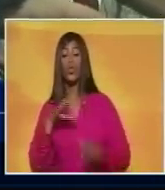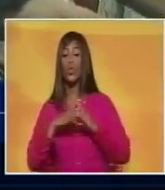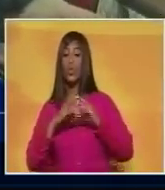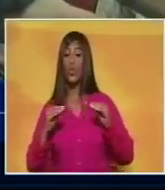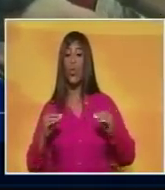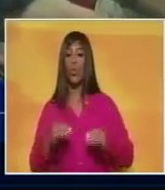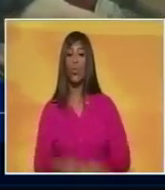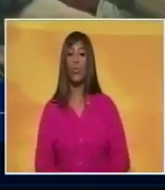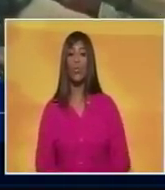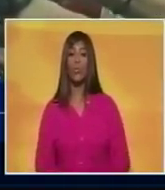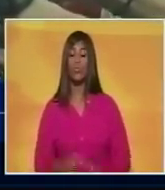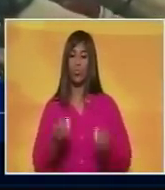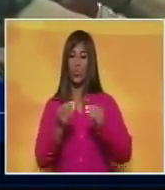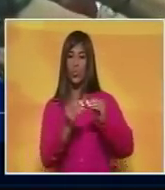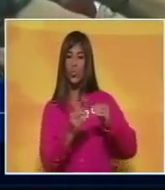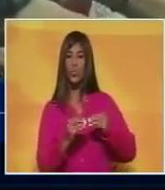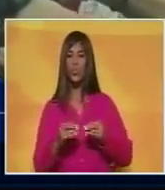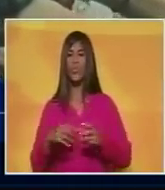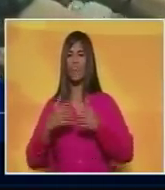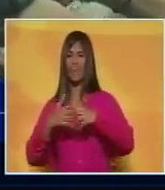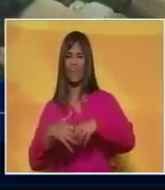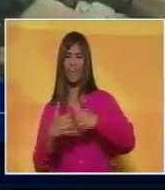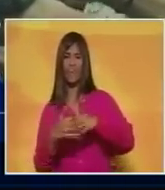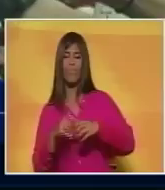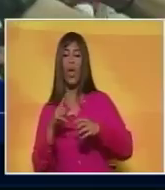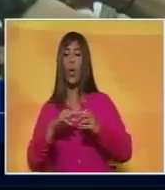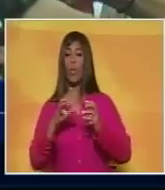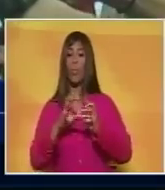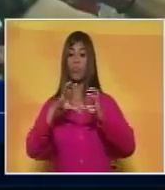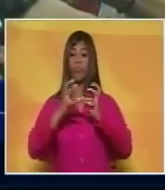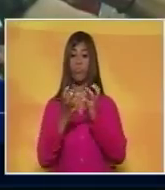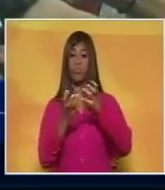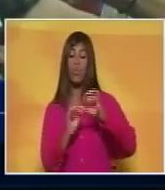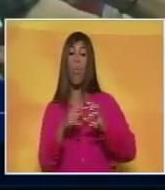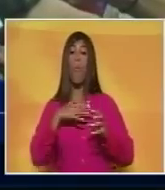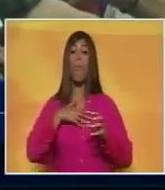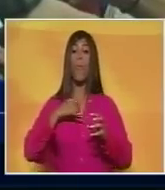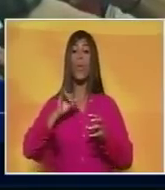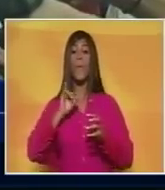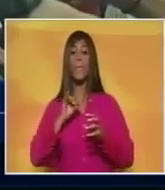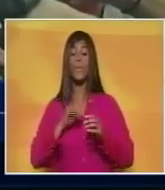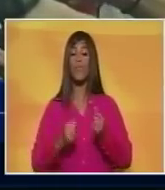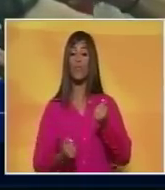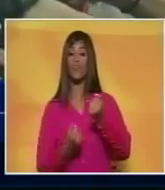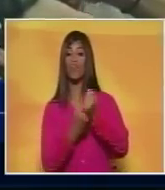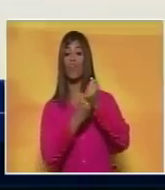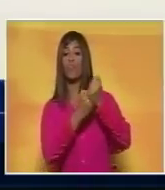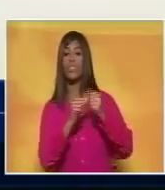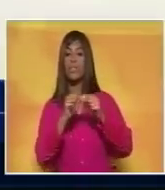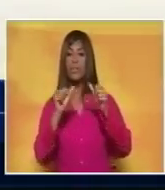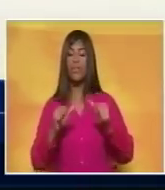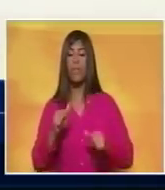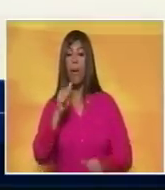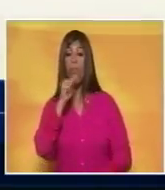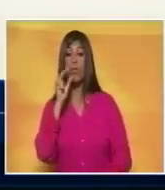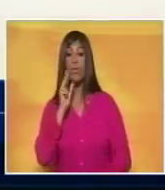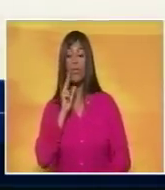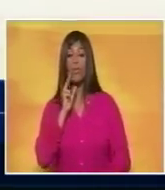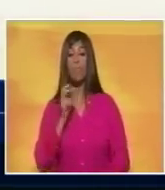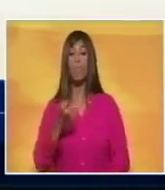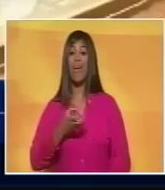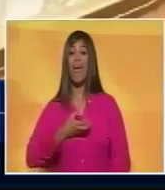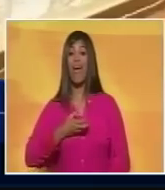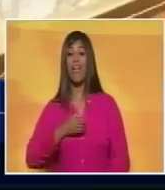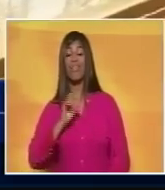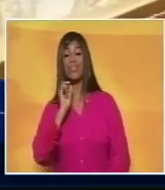que es su equipamiento, motor y bomba, para ir fortalecimiento del sistema del agua potable. Por su parte, la alcaldesa del